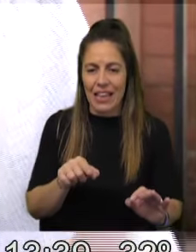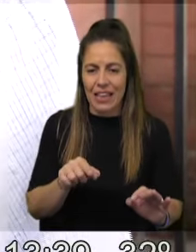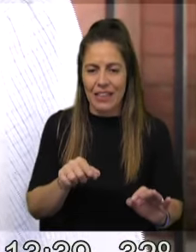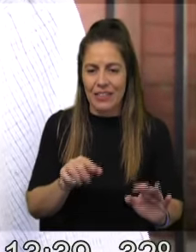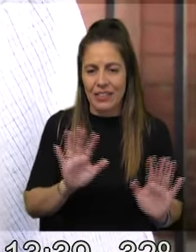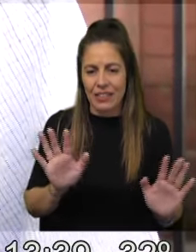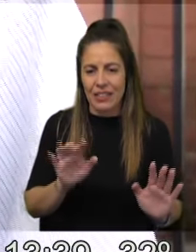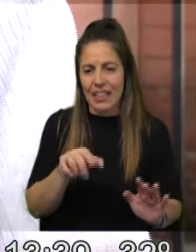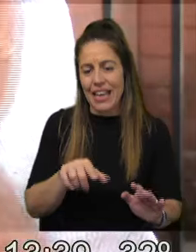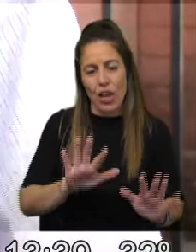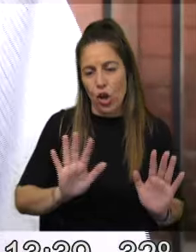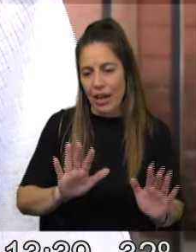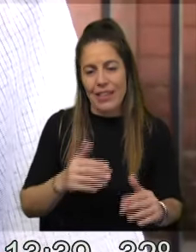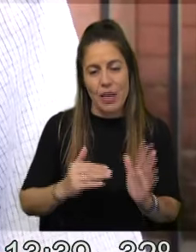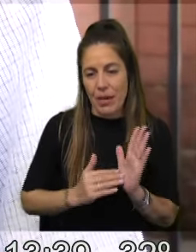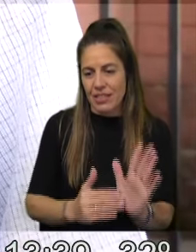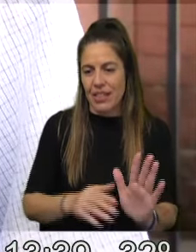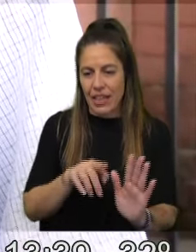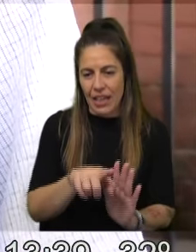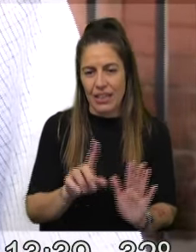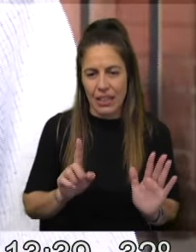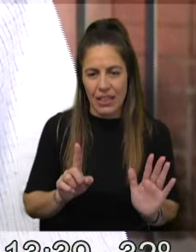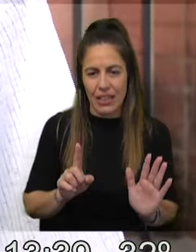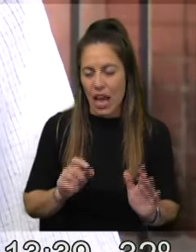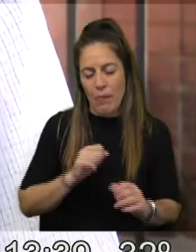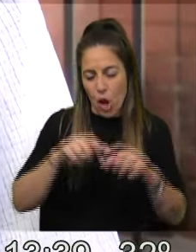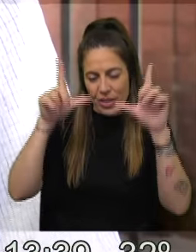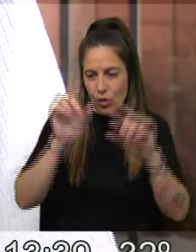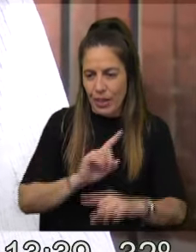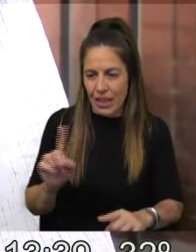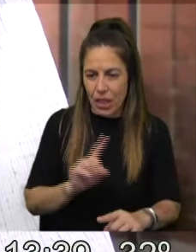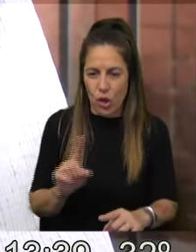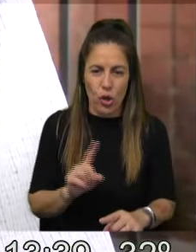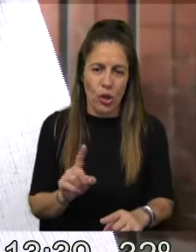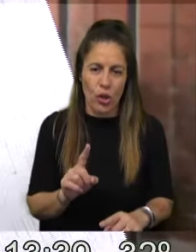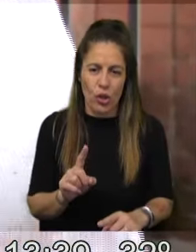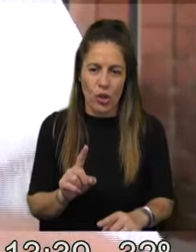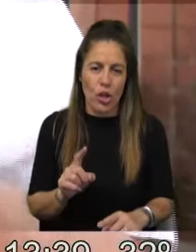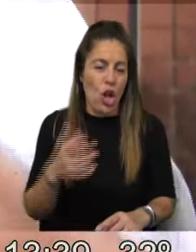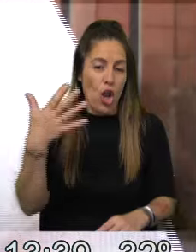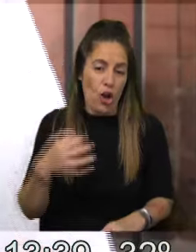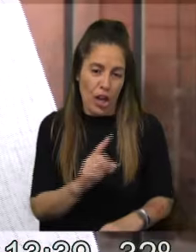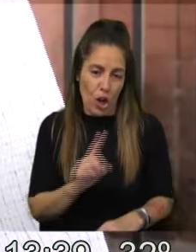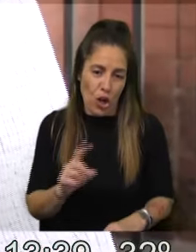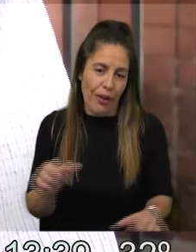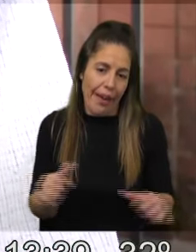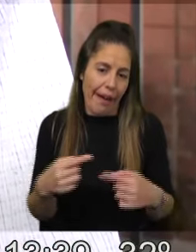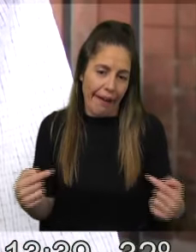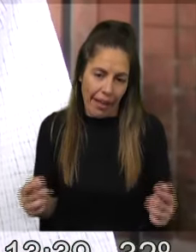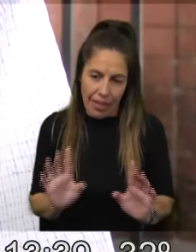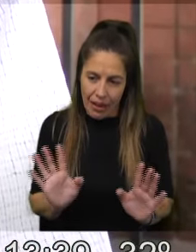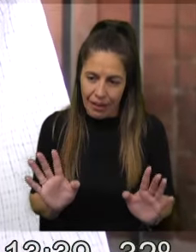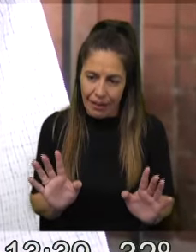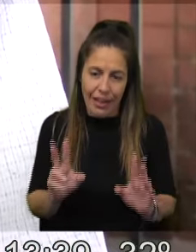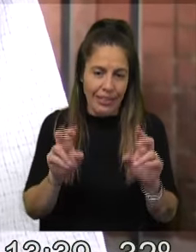bueno, es lo que él se presenta allí, no me sorprende. No creo tampoco que haga nada